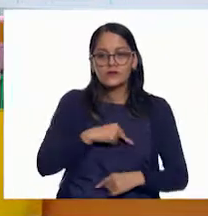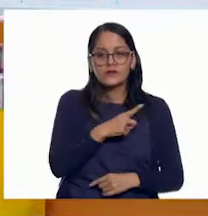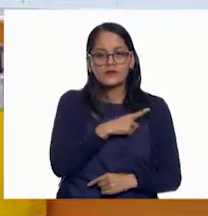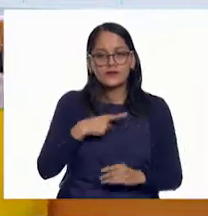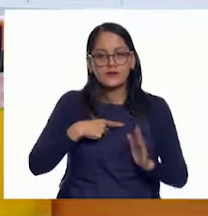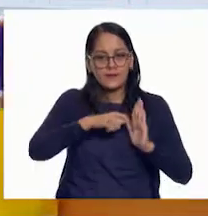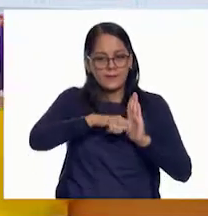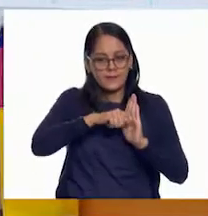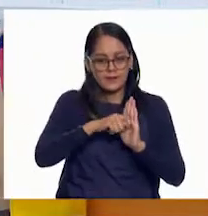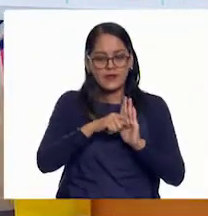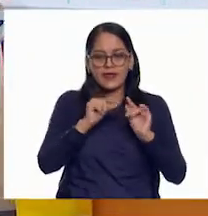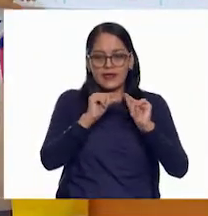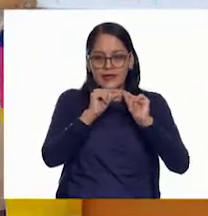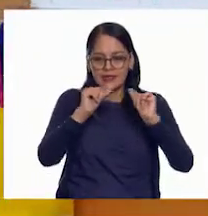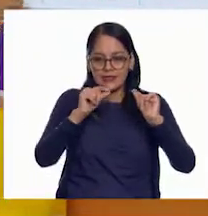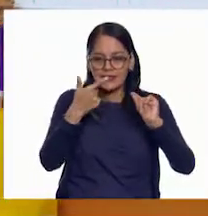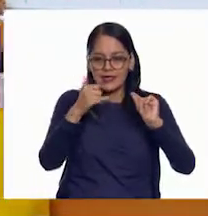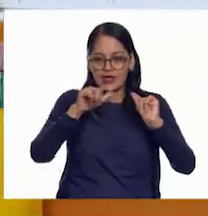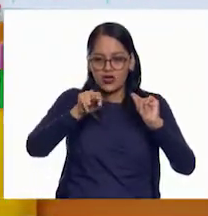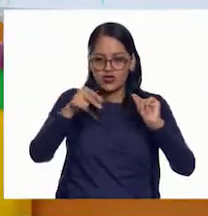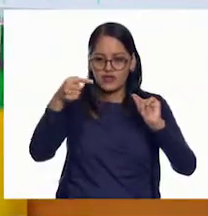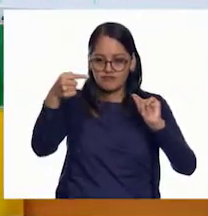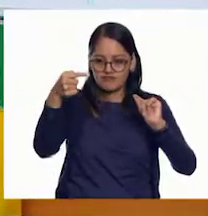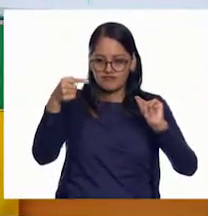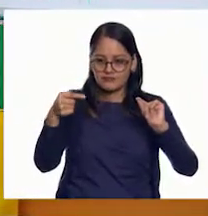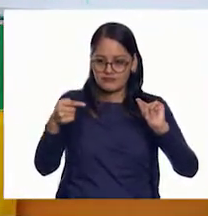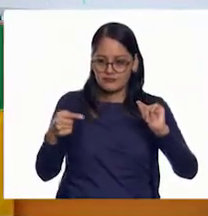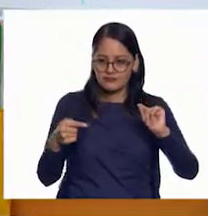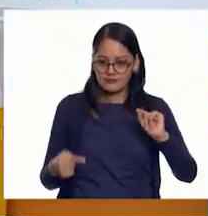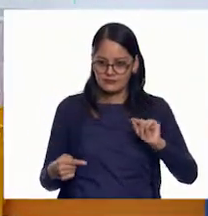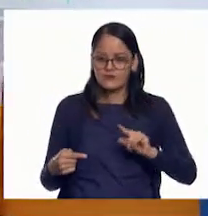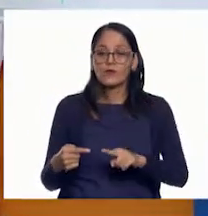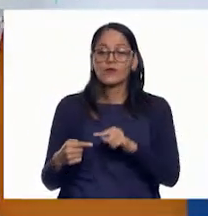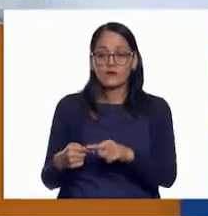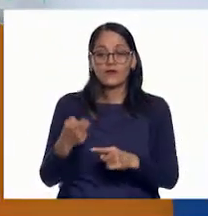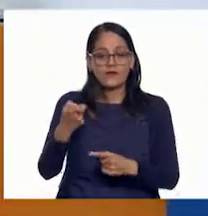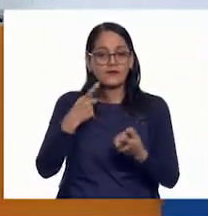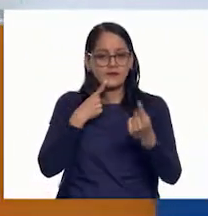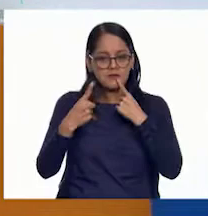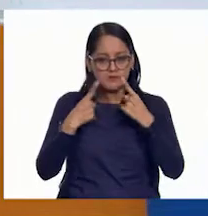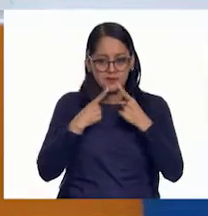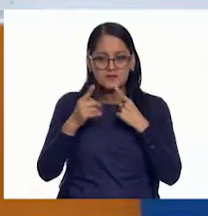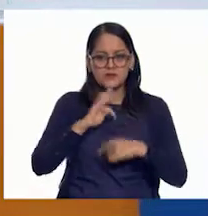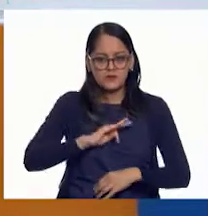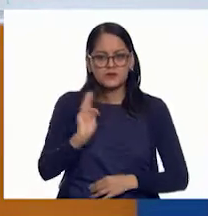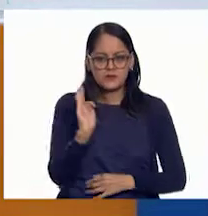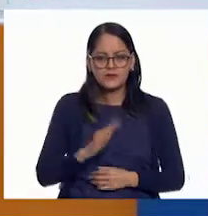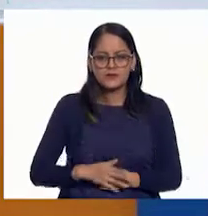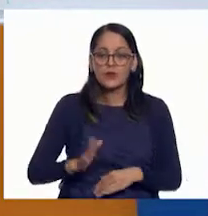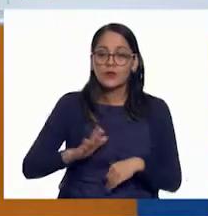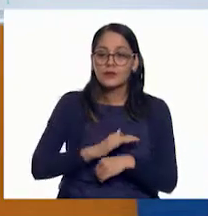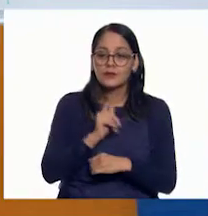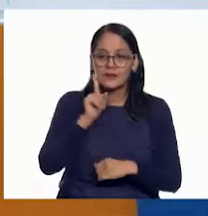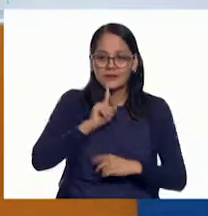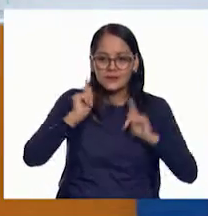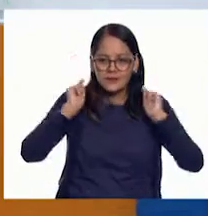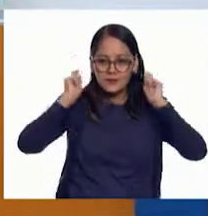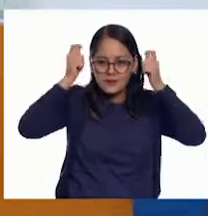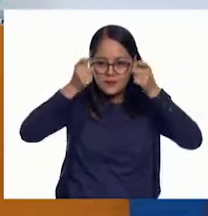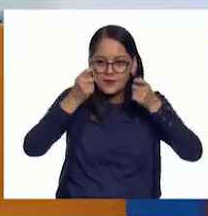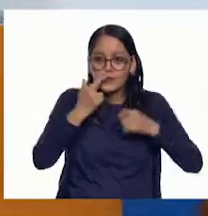anotamos guiones y podemos hacer el trabajo, el diálogo que hicieron, porque el Caperucita